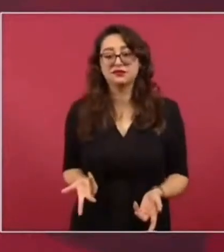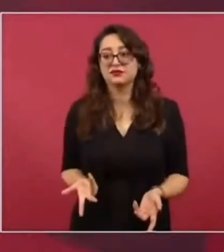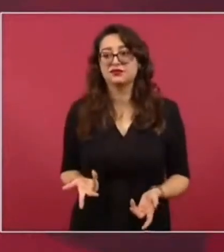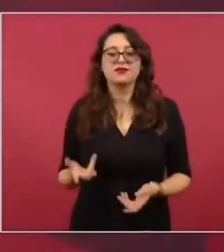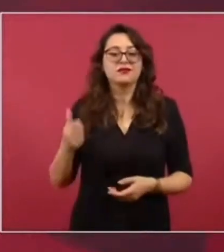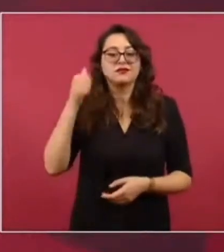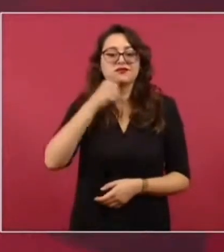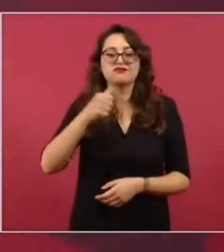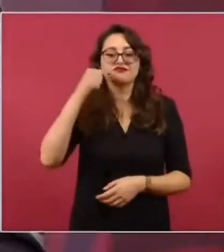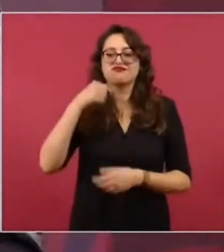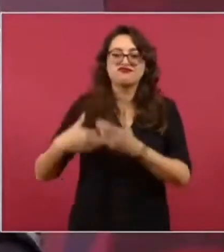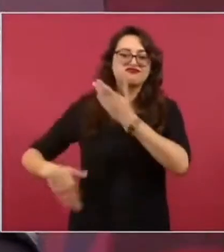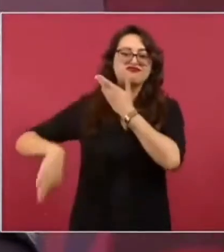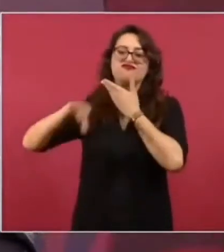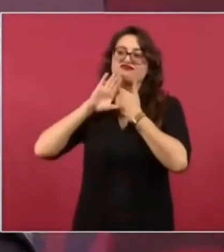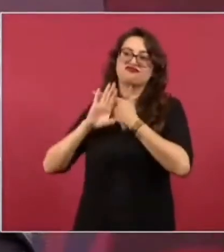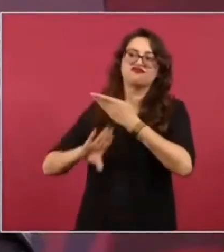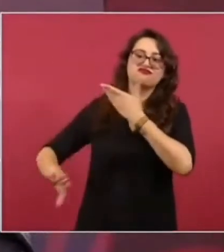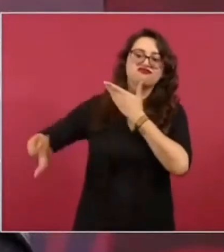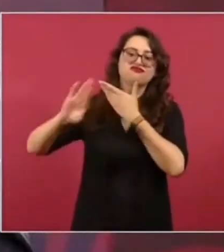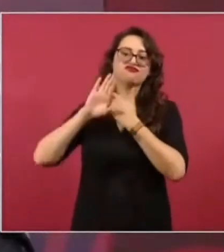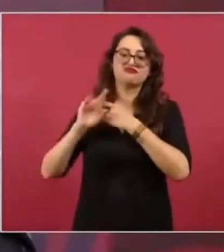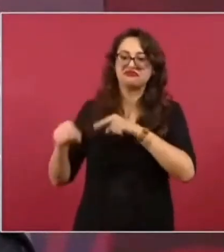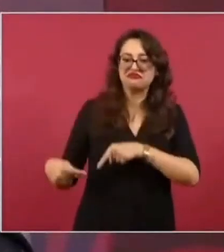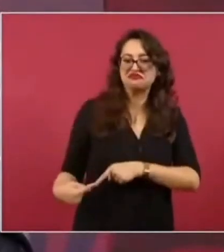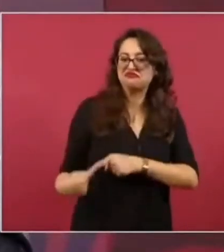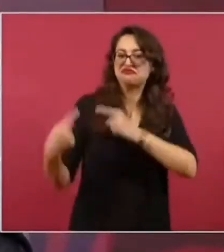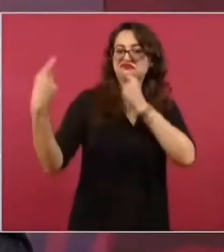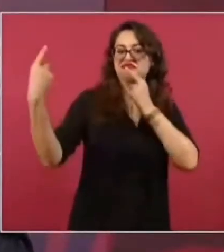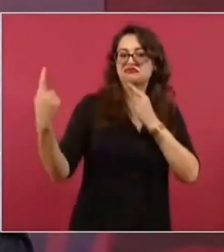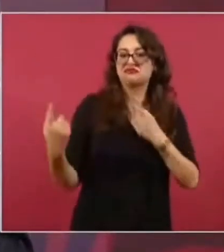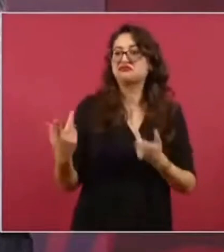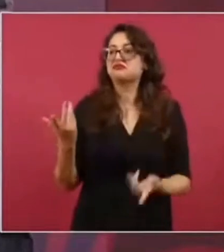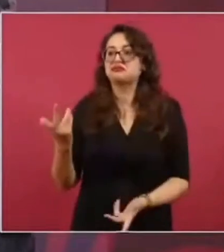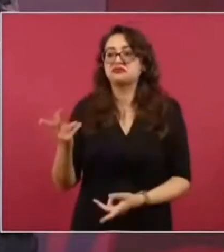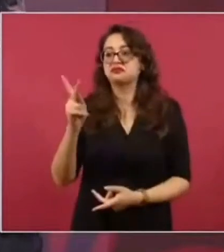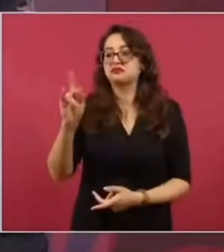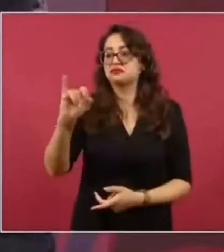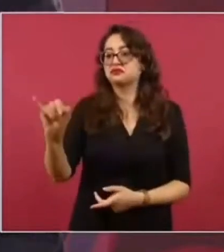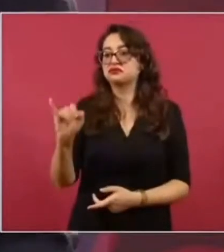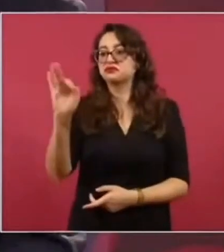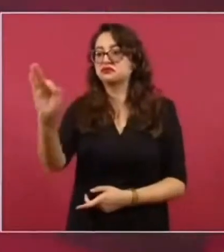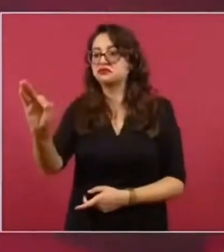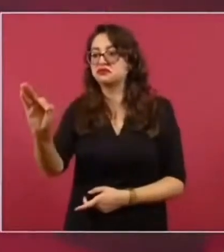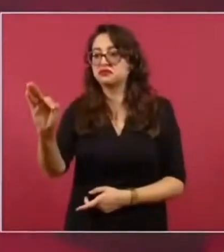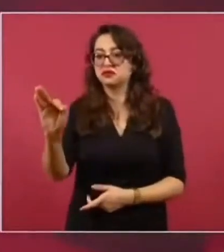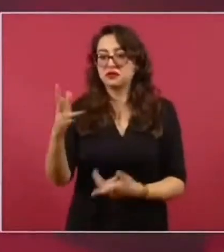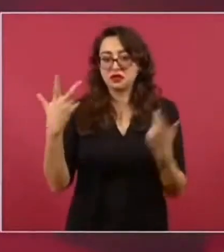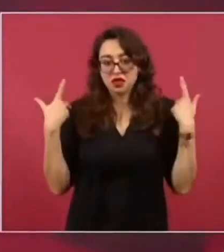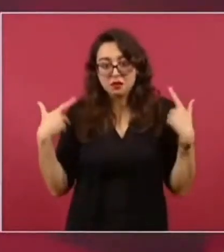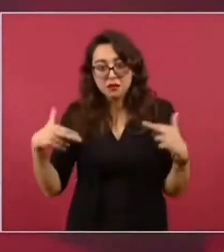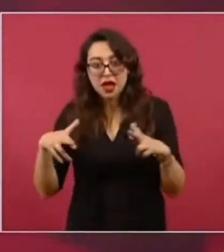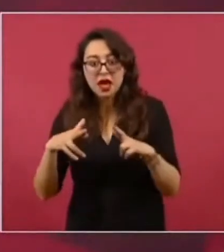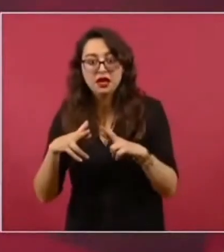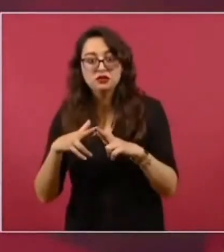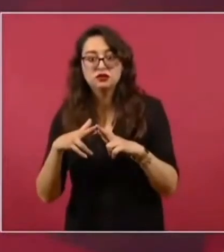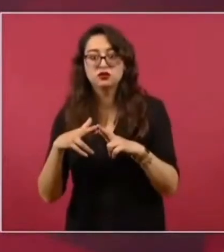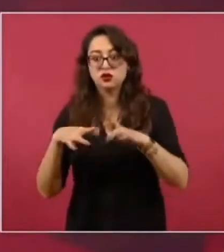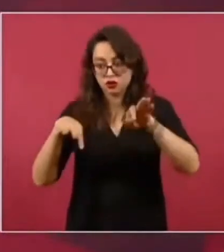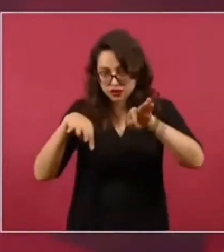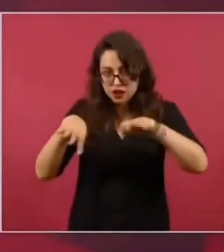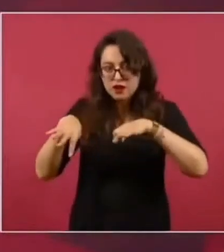de tiempo atrás. Al final de cuentas, el Poder Judicial, de